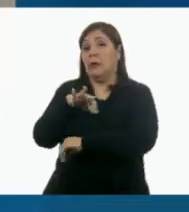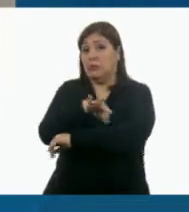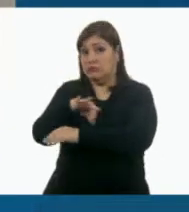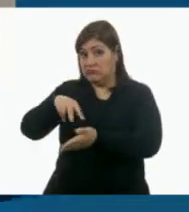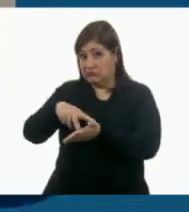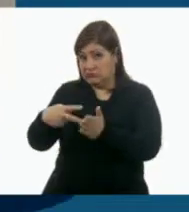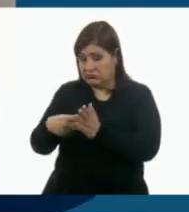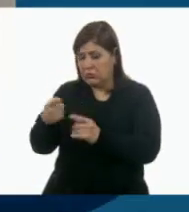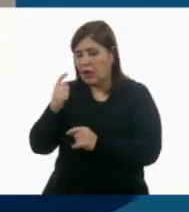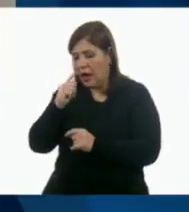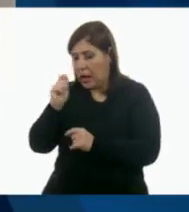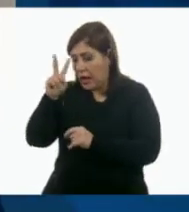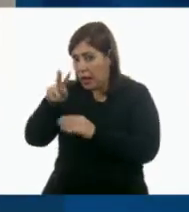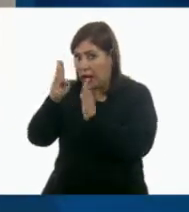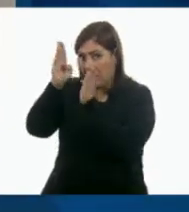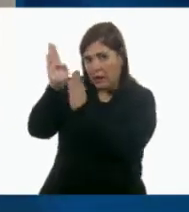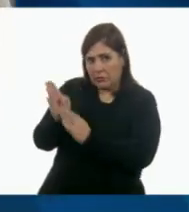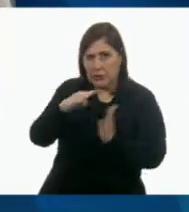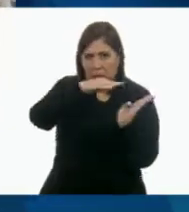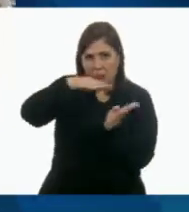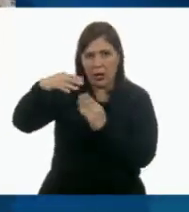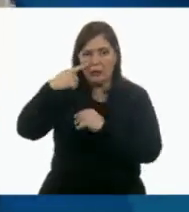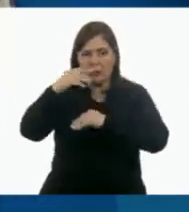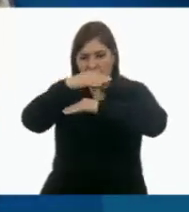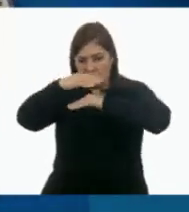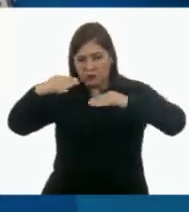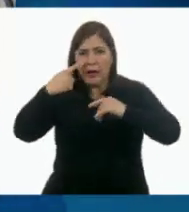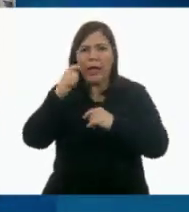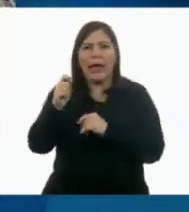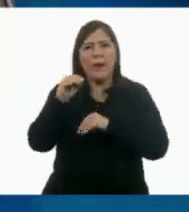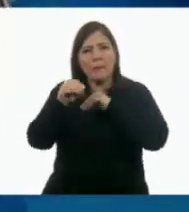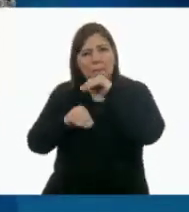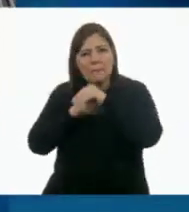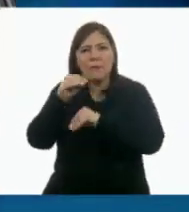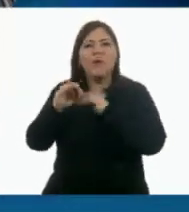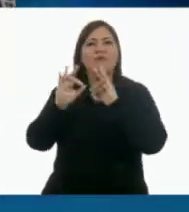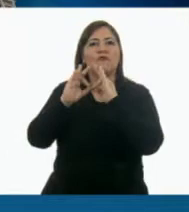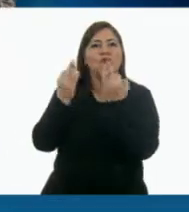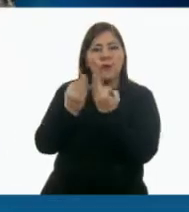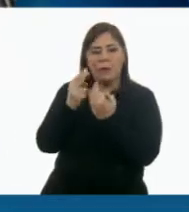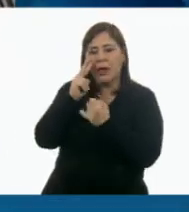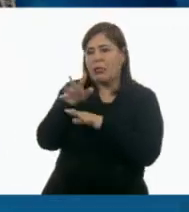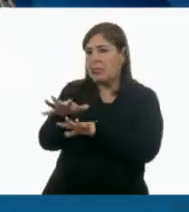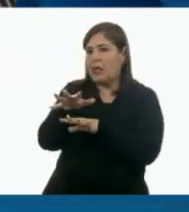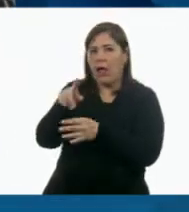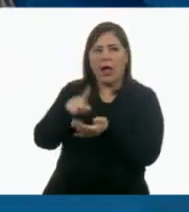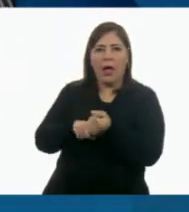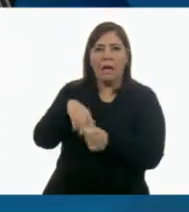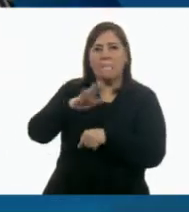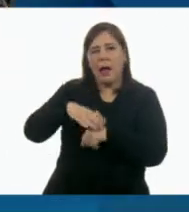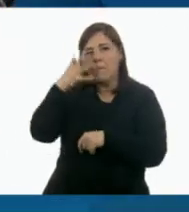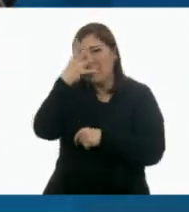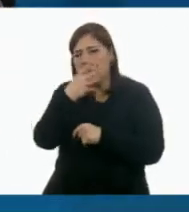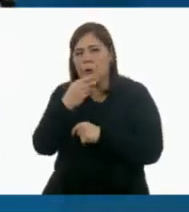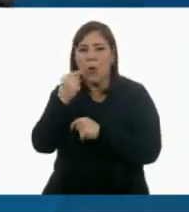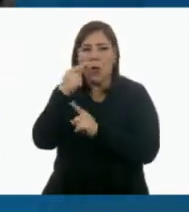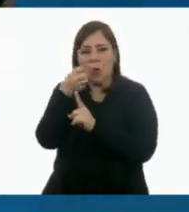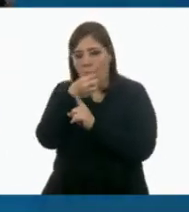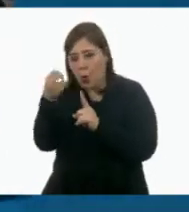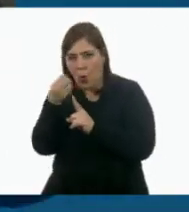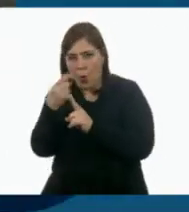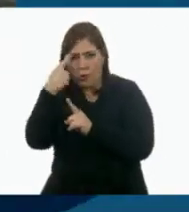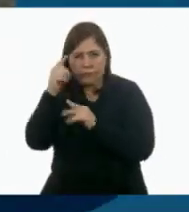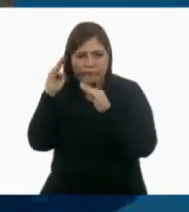importantes. Con ellas diseñamos espacios y formas que se ven muy bonitas, se ven ordenadas y se ven